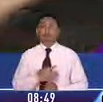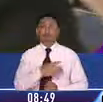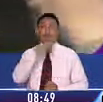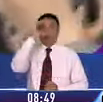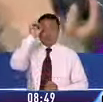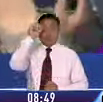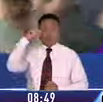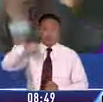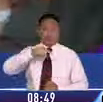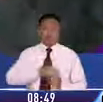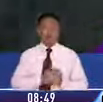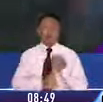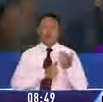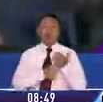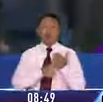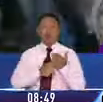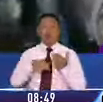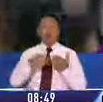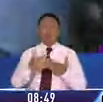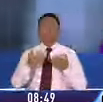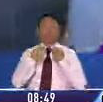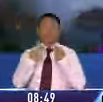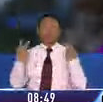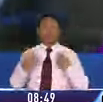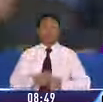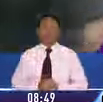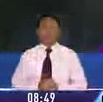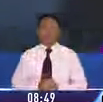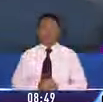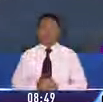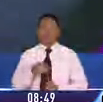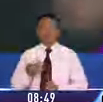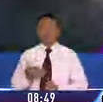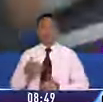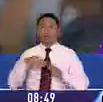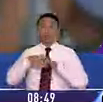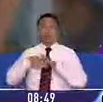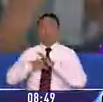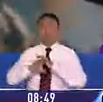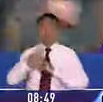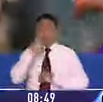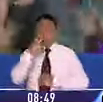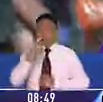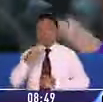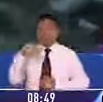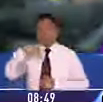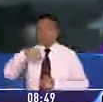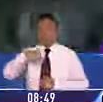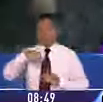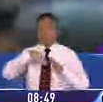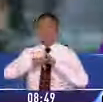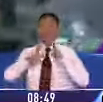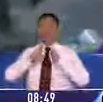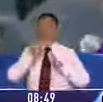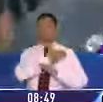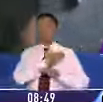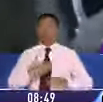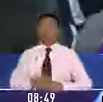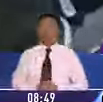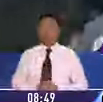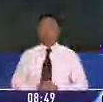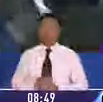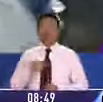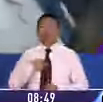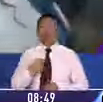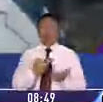las palabras del ministro de Obras Públicas. Está haciendo su ingreso, como vemos en las imágenes, acá al Palacio de Gabinete, porque